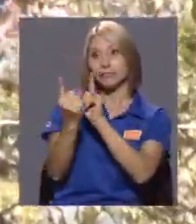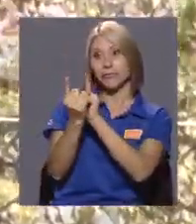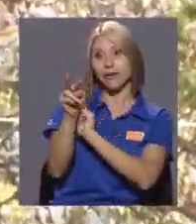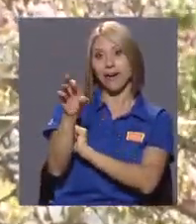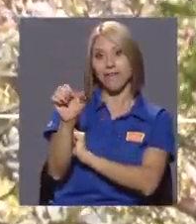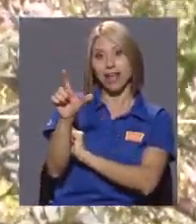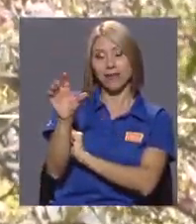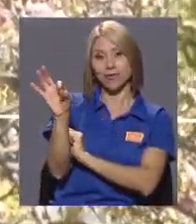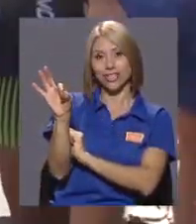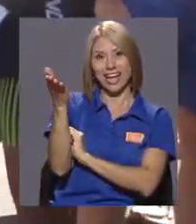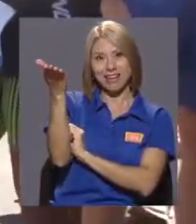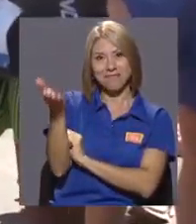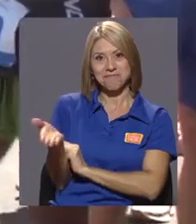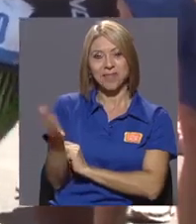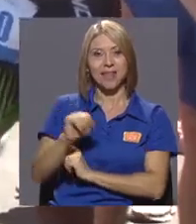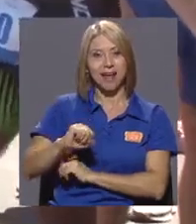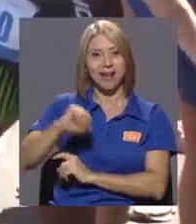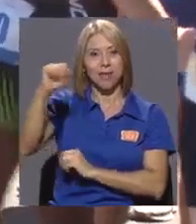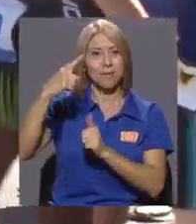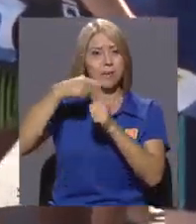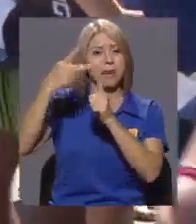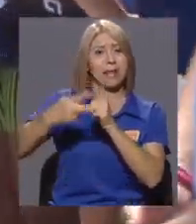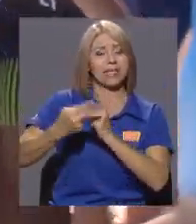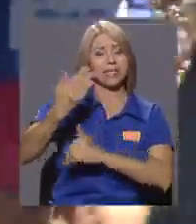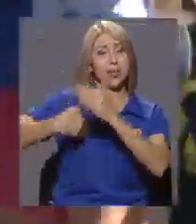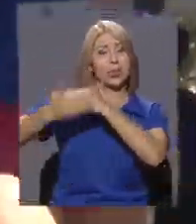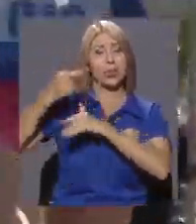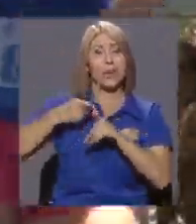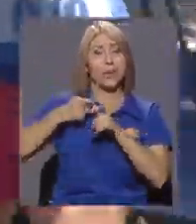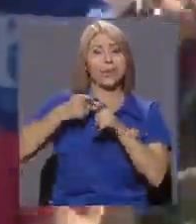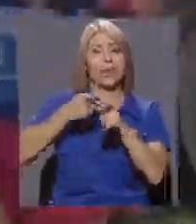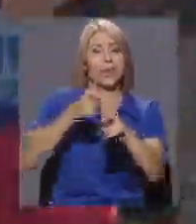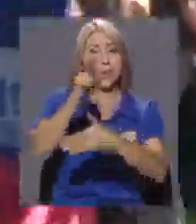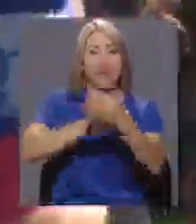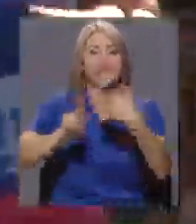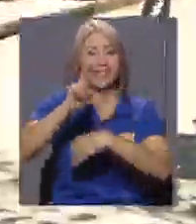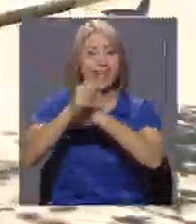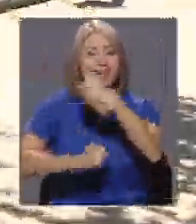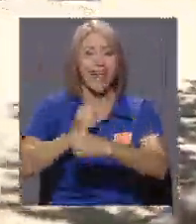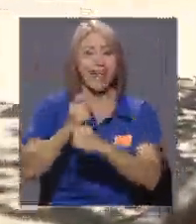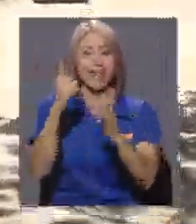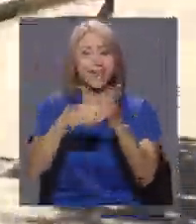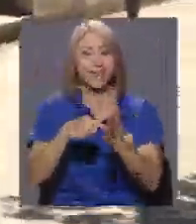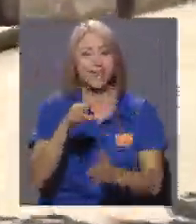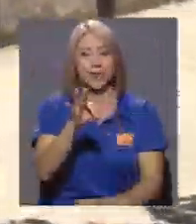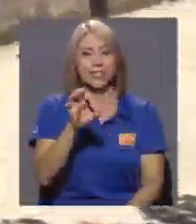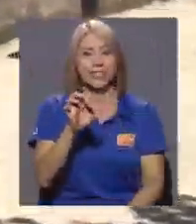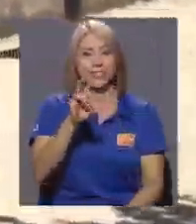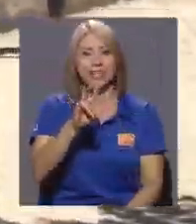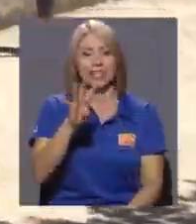Rafael Fonseca, ganador de la primera edición de la Milla Universitaria de 1974. Porque pienso que